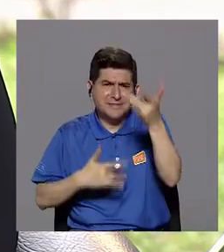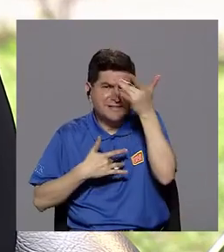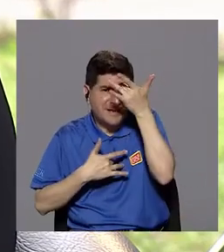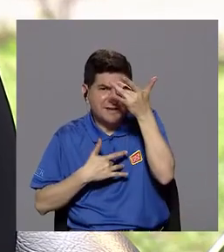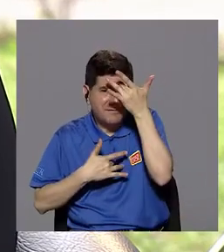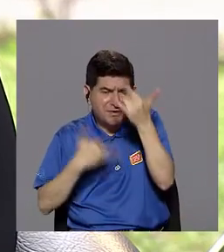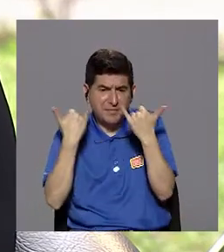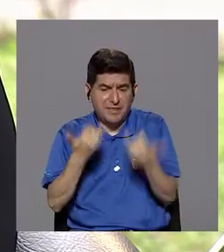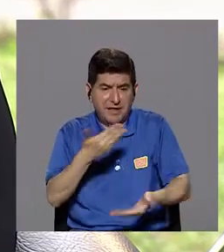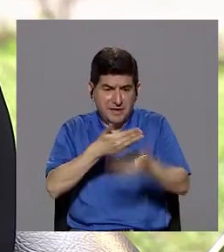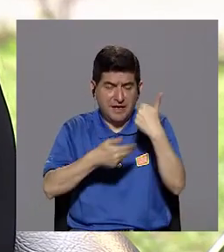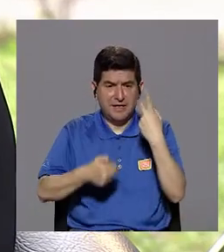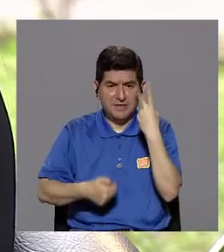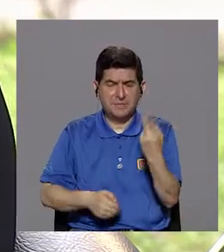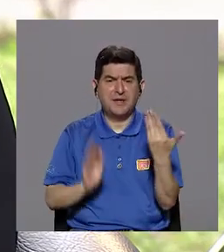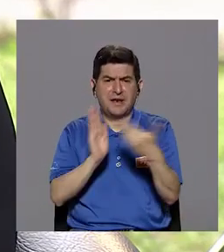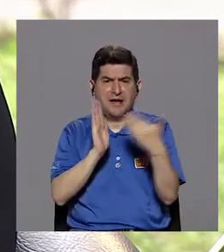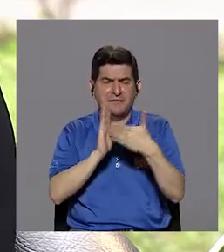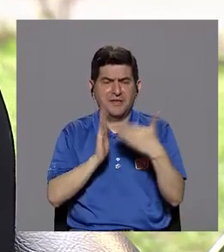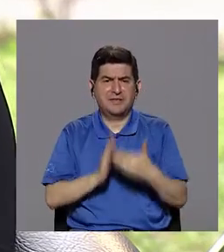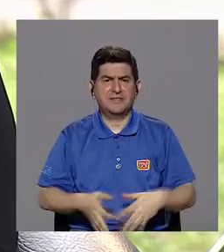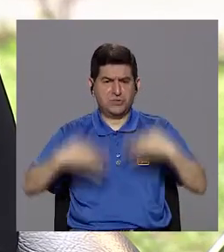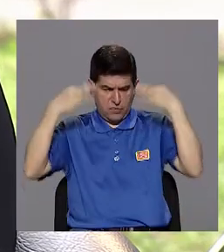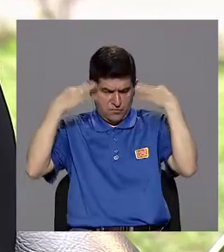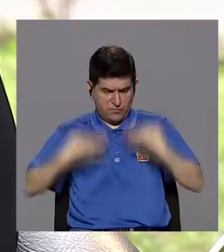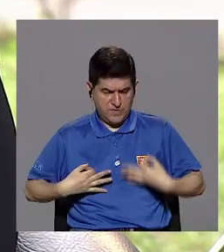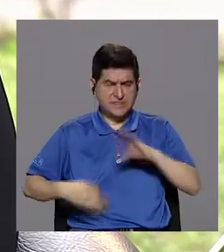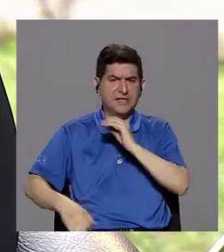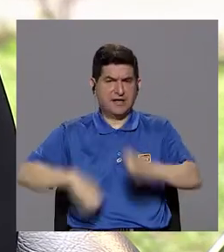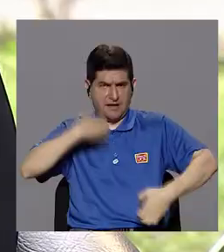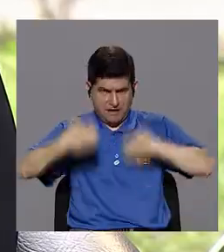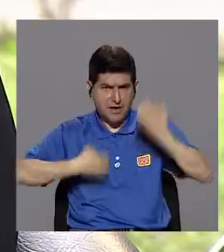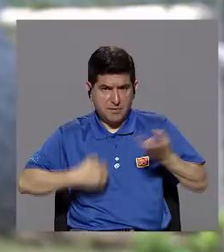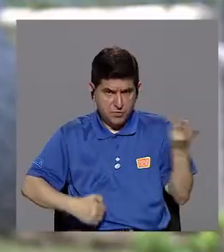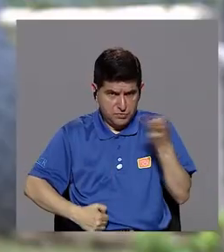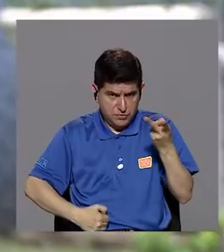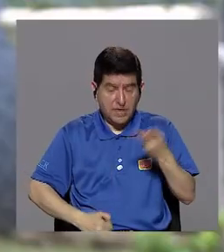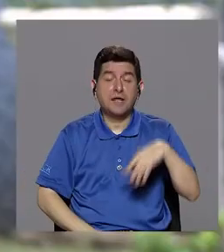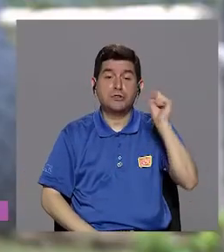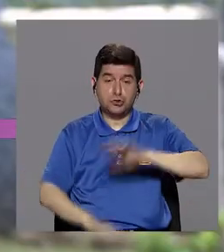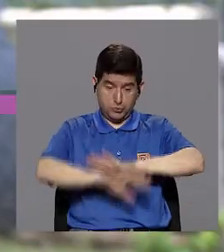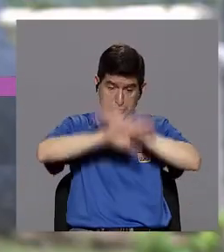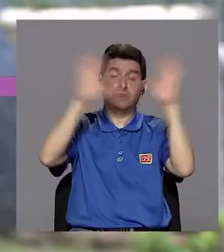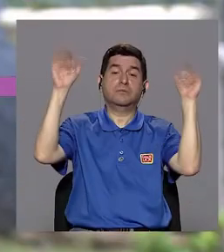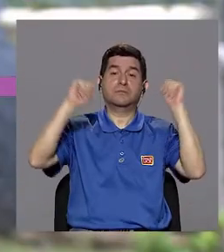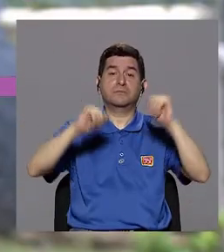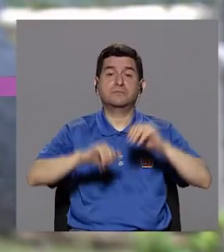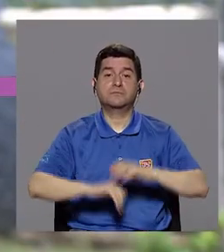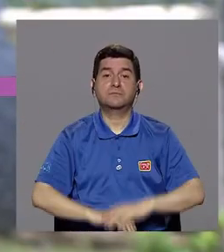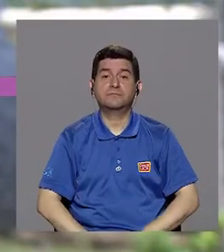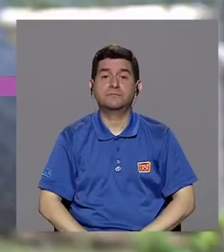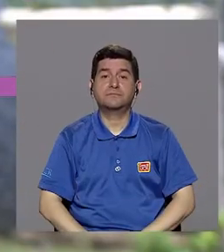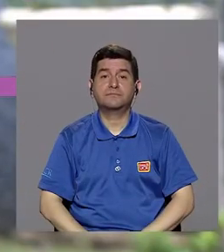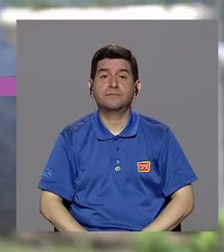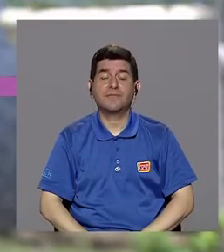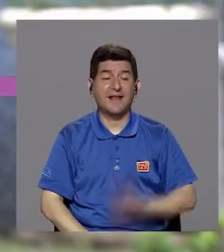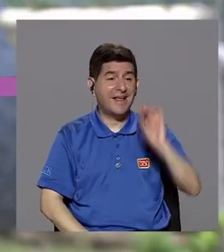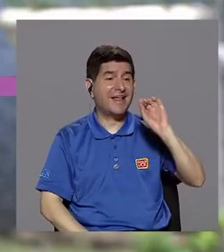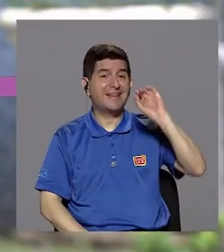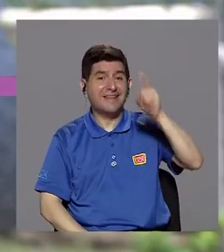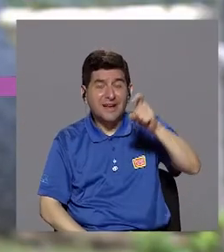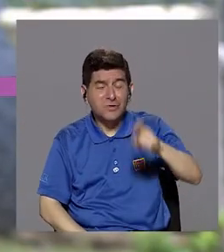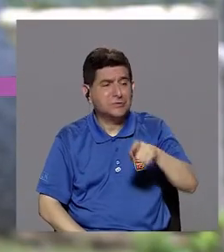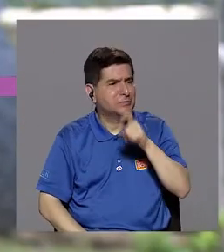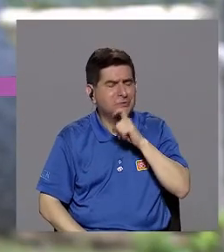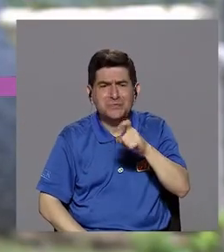la fibromialgia, como ya vimos, afecta tanto físicamente y también emocionalmente. Claro, y es que inclusive el diagnóstico